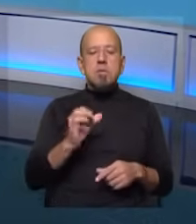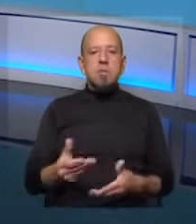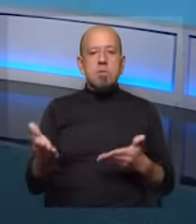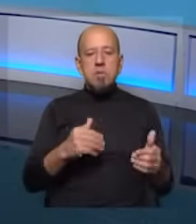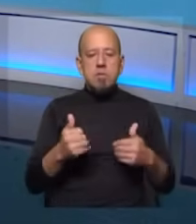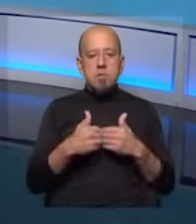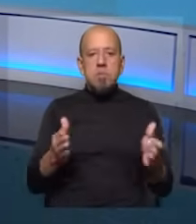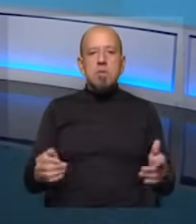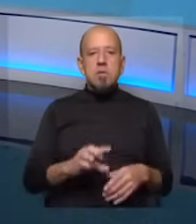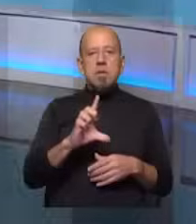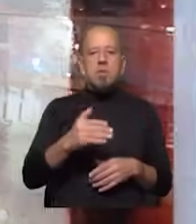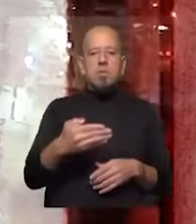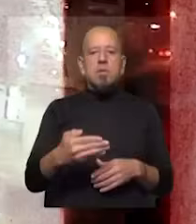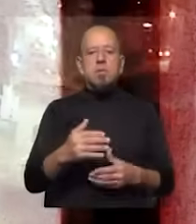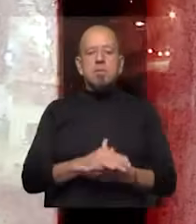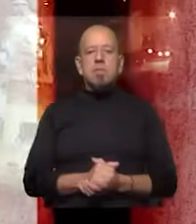comienza la